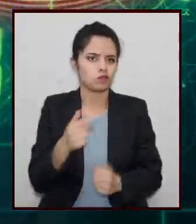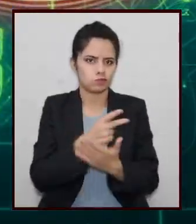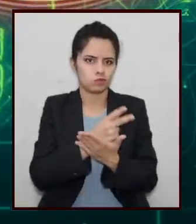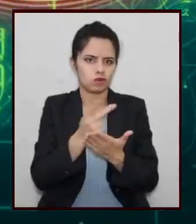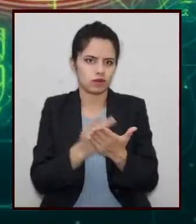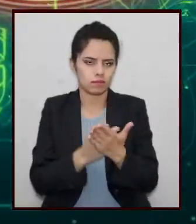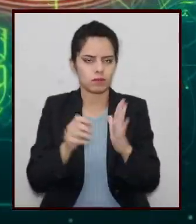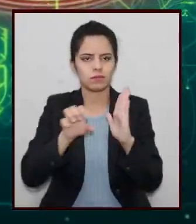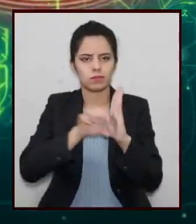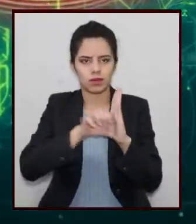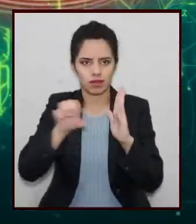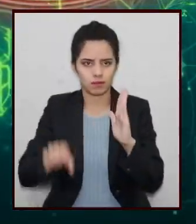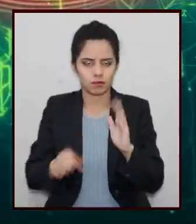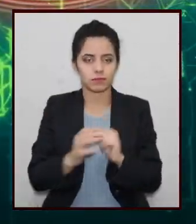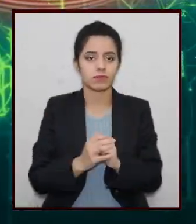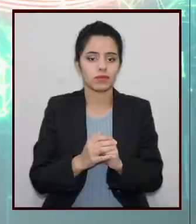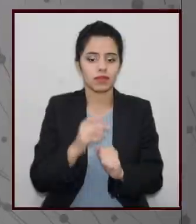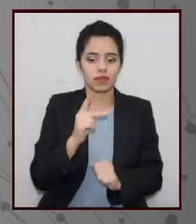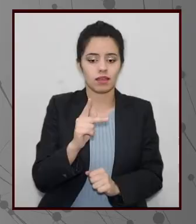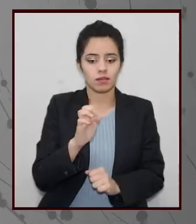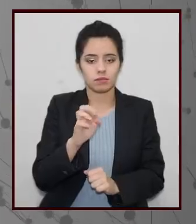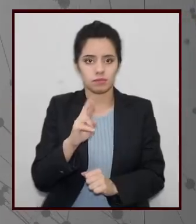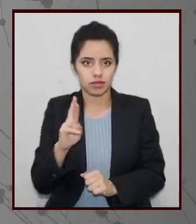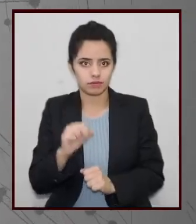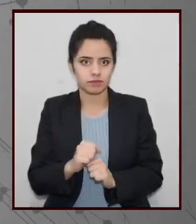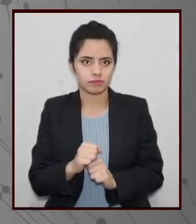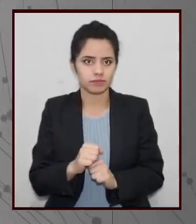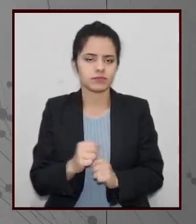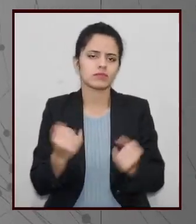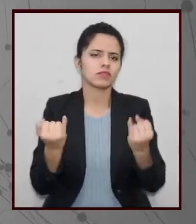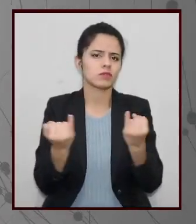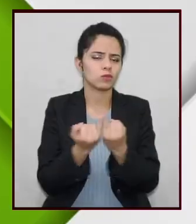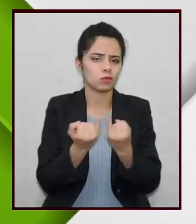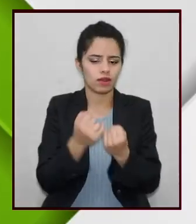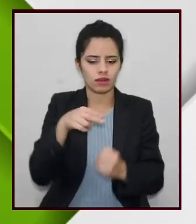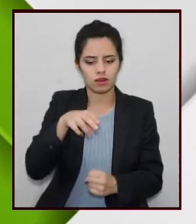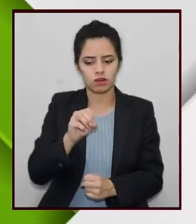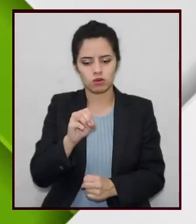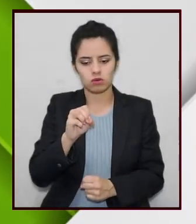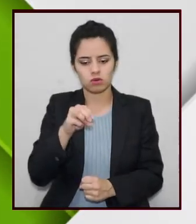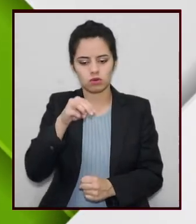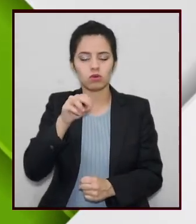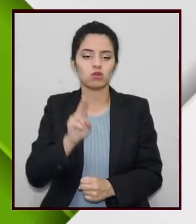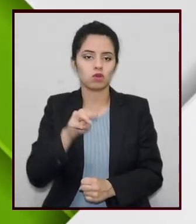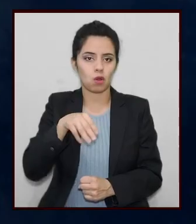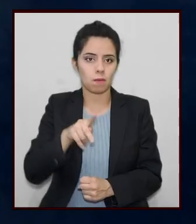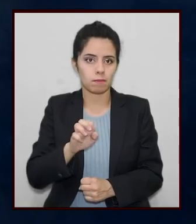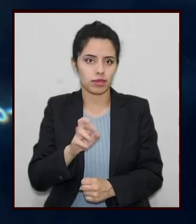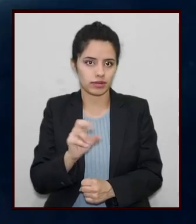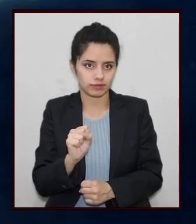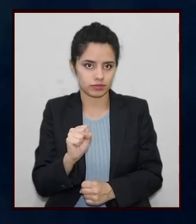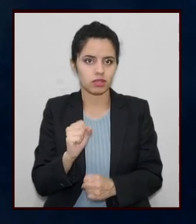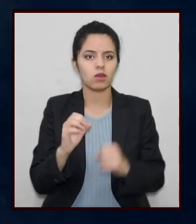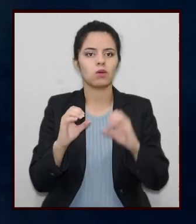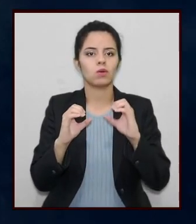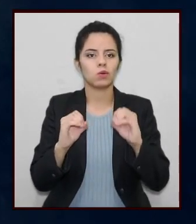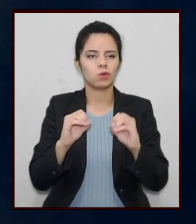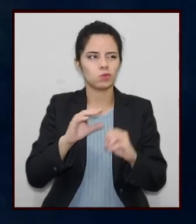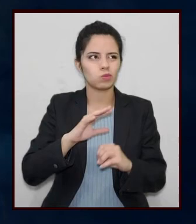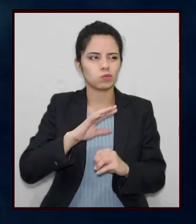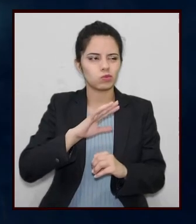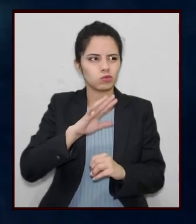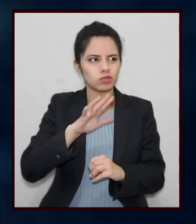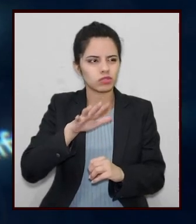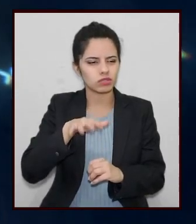función. Entre esos podemos destacar, por ejemplo, BIRT. También el de Numbers o